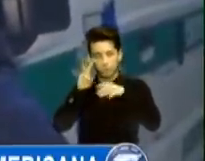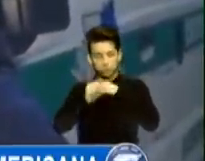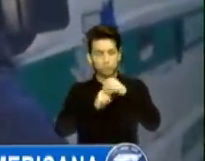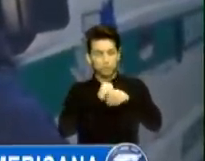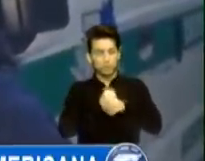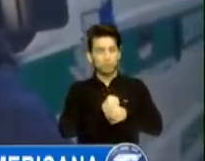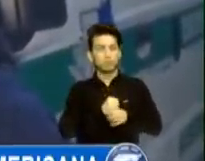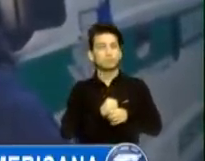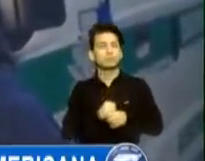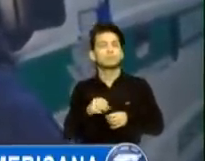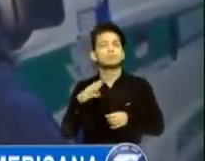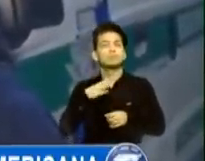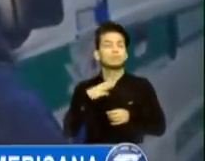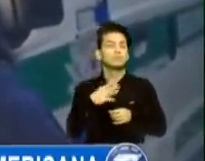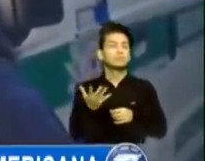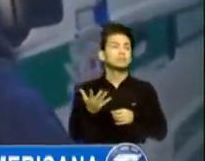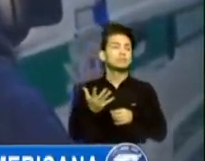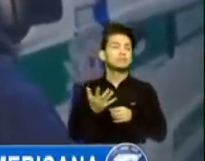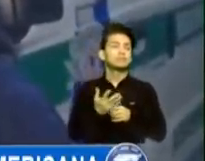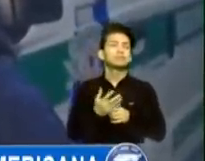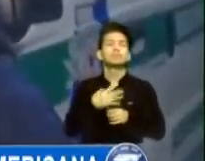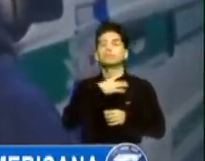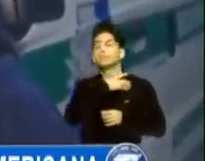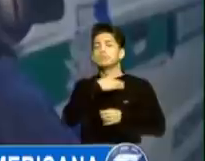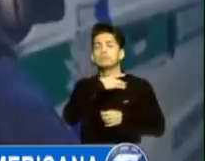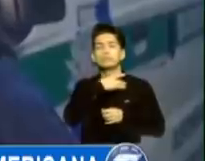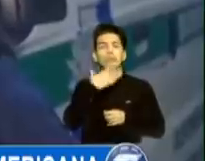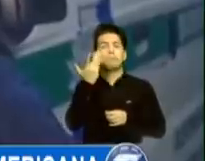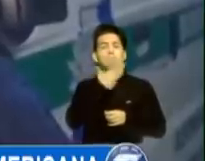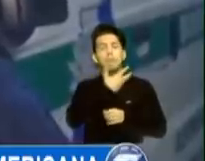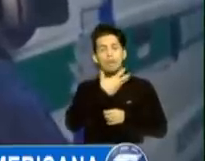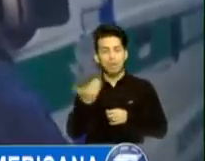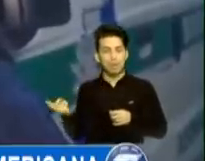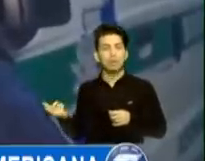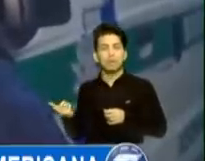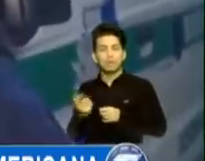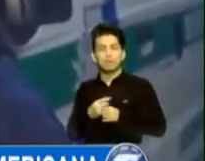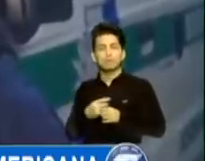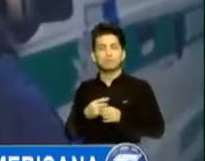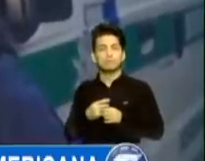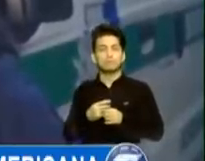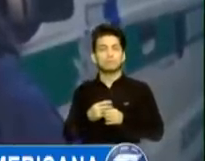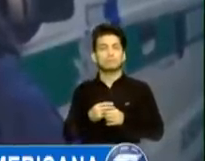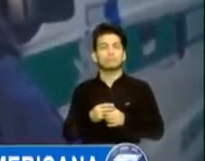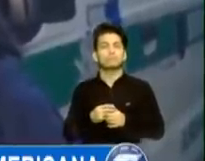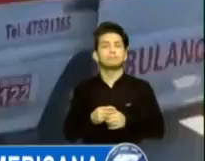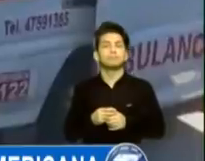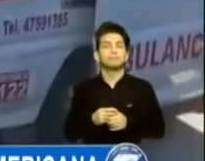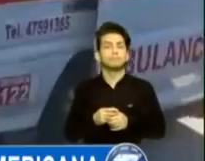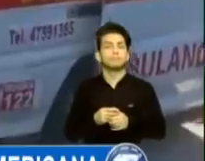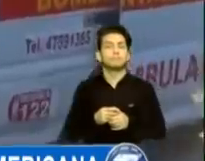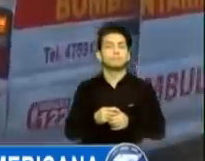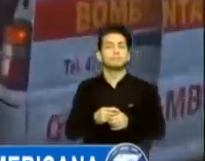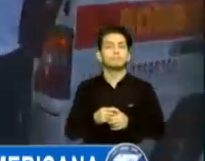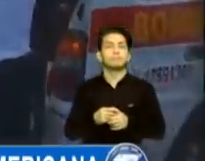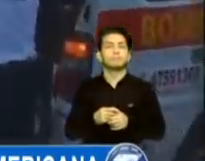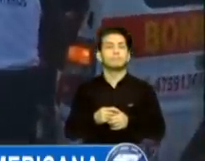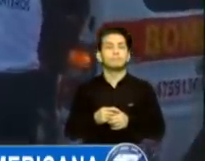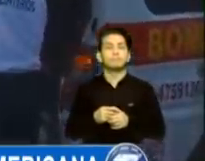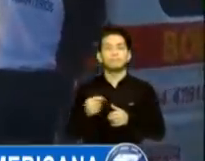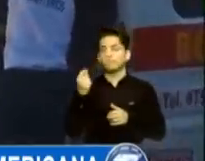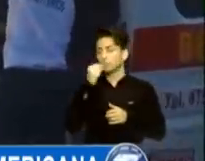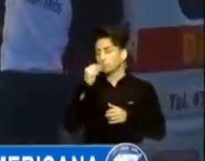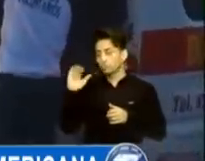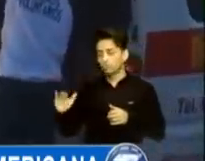en lo que es la clavícula, y lo que es la menor de edad también. Durante el fin de semana